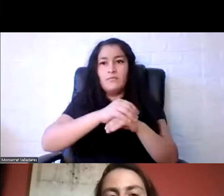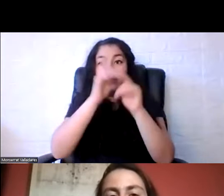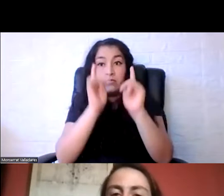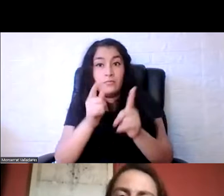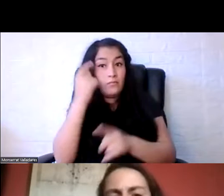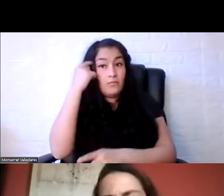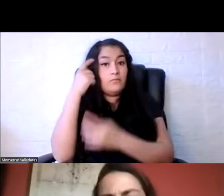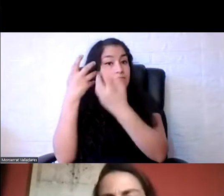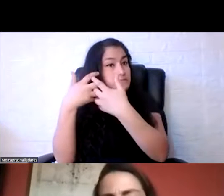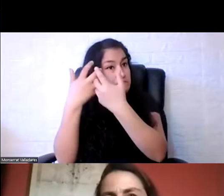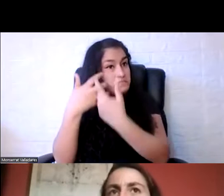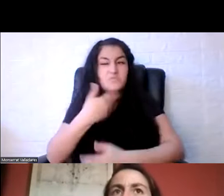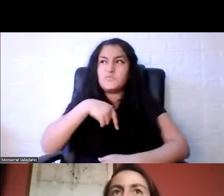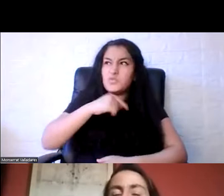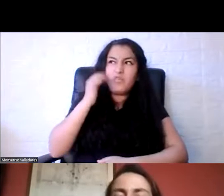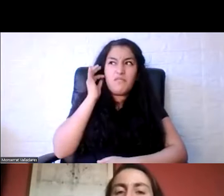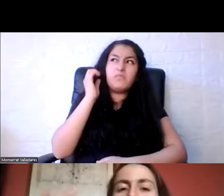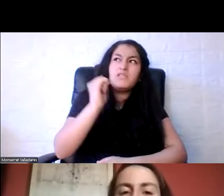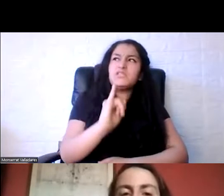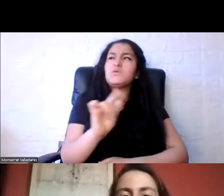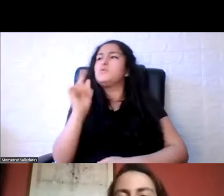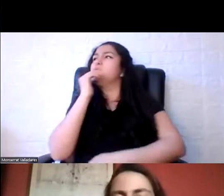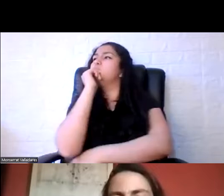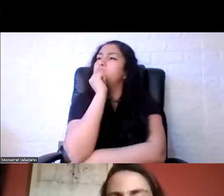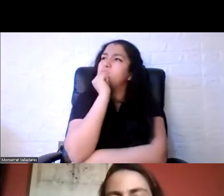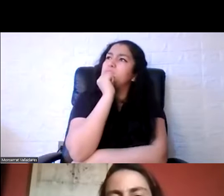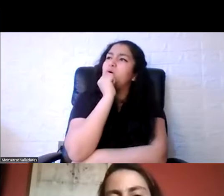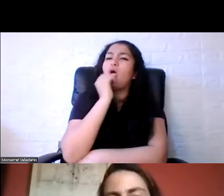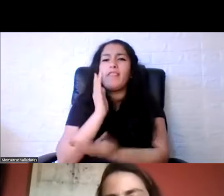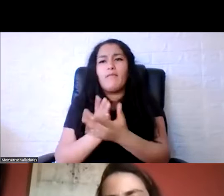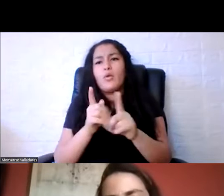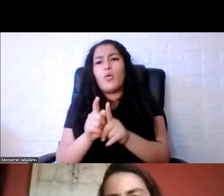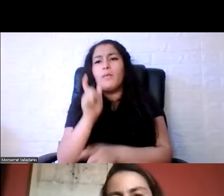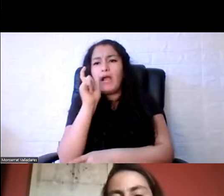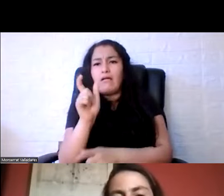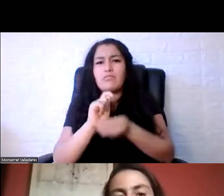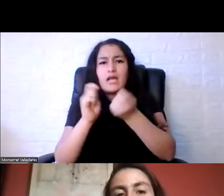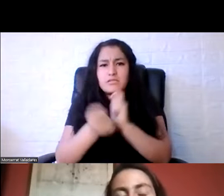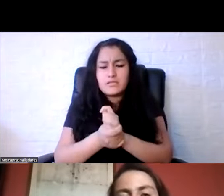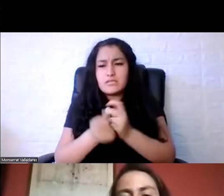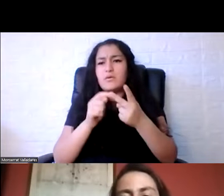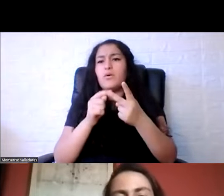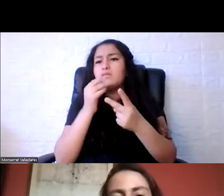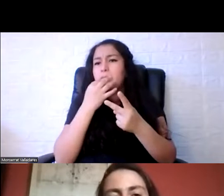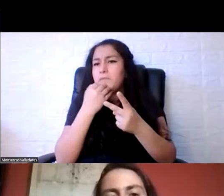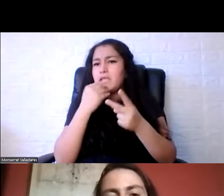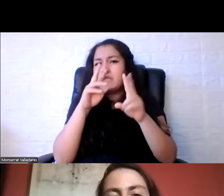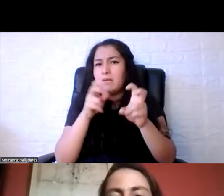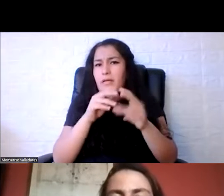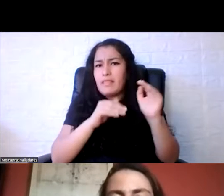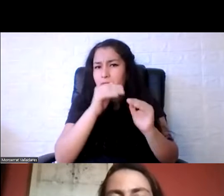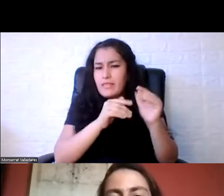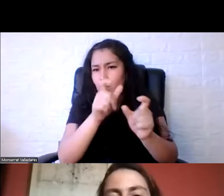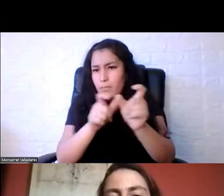reflexiones, dice ella, ¿somos o no somos feministas? O más bien, ¿tenemos que adaptar este concepto, esta categoría, a las prácticas de las personas?